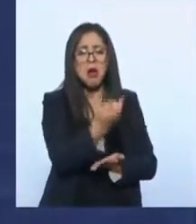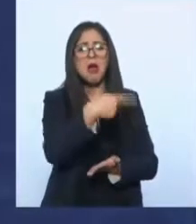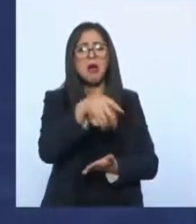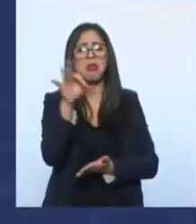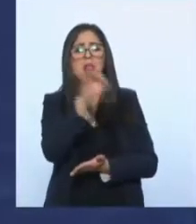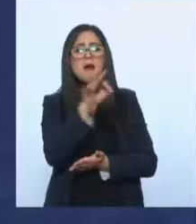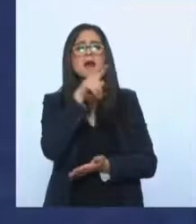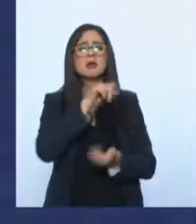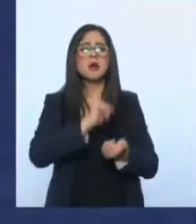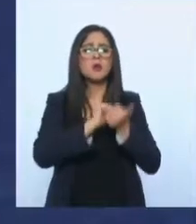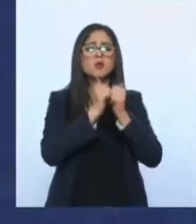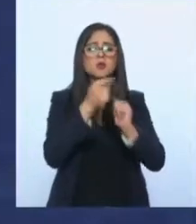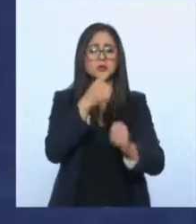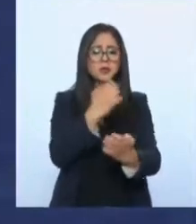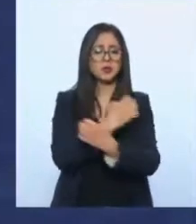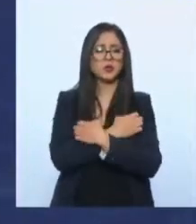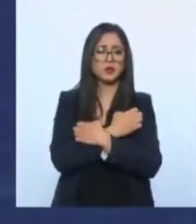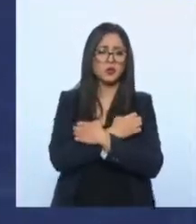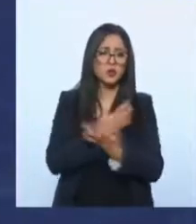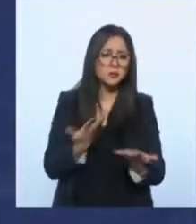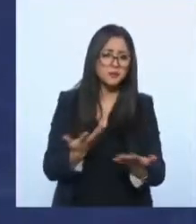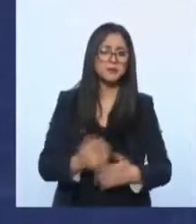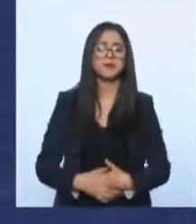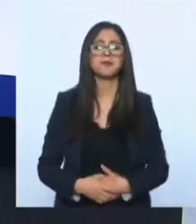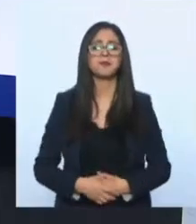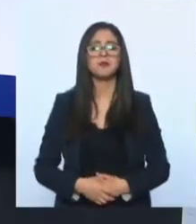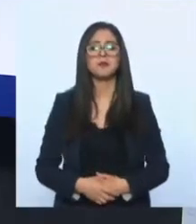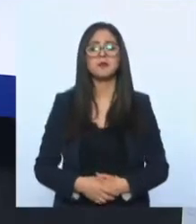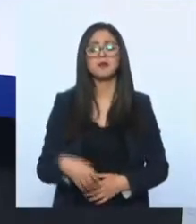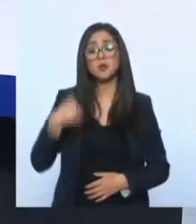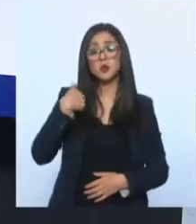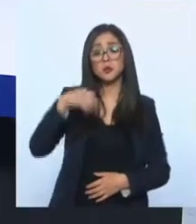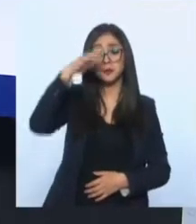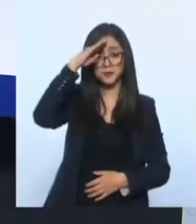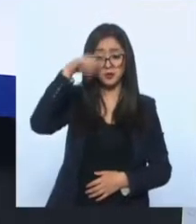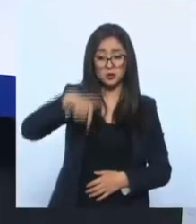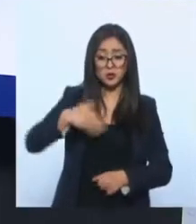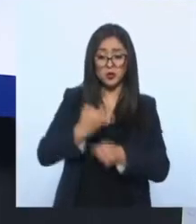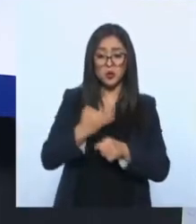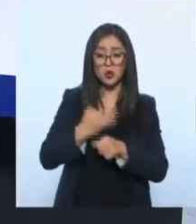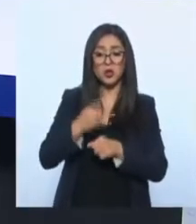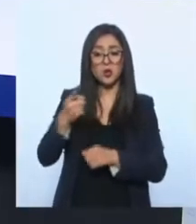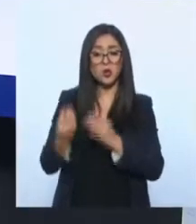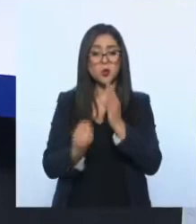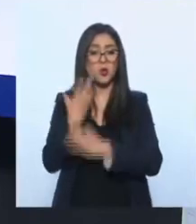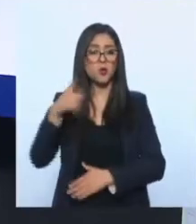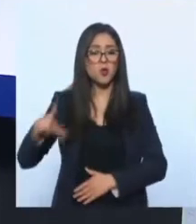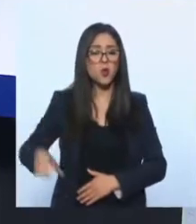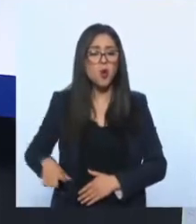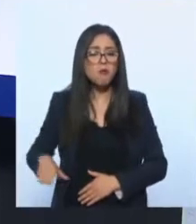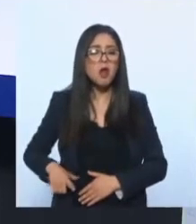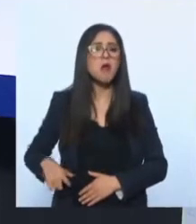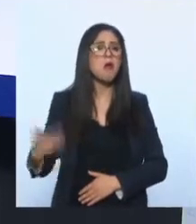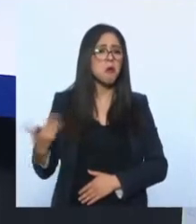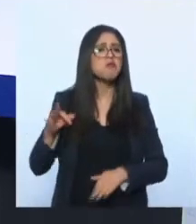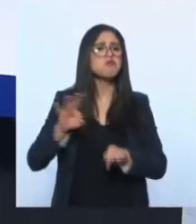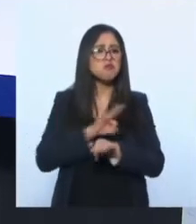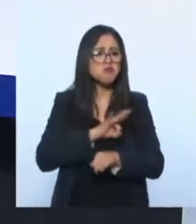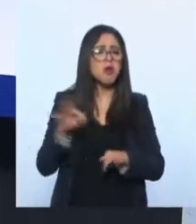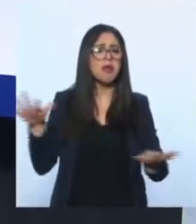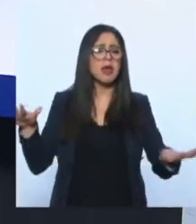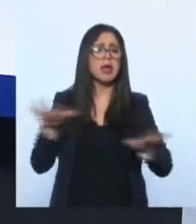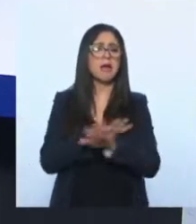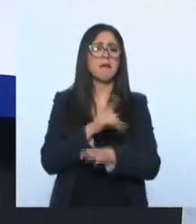por decirlo así, en el caso de la educación privada. Yo estoy segura que se hará en esta administración. Estoy segurísima que habrá una revolución educativa